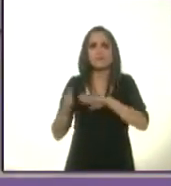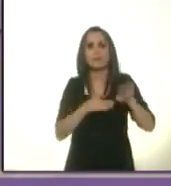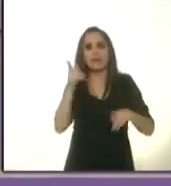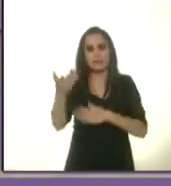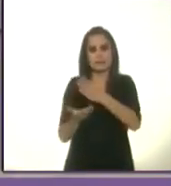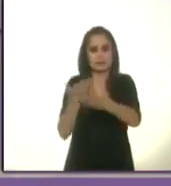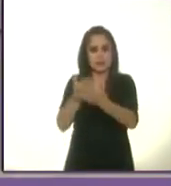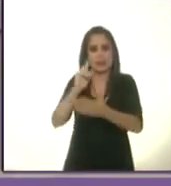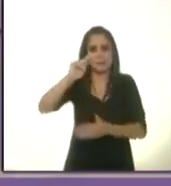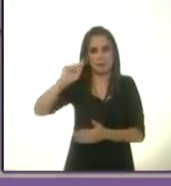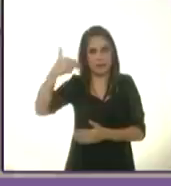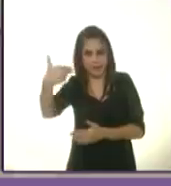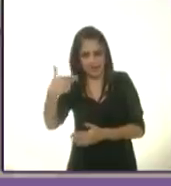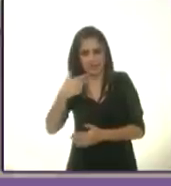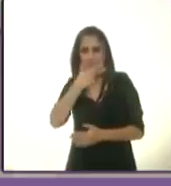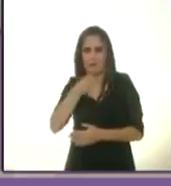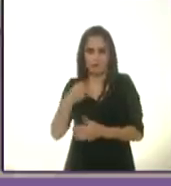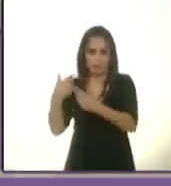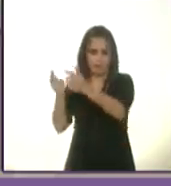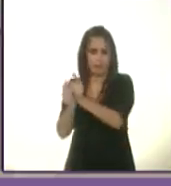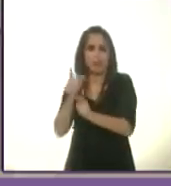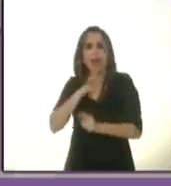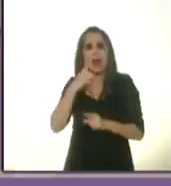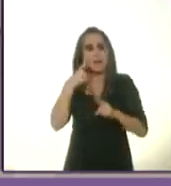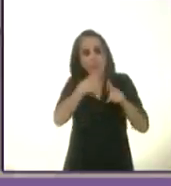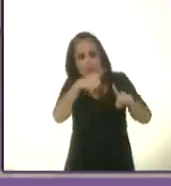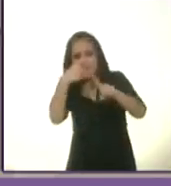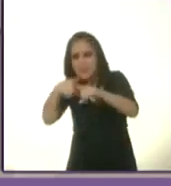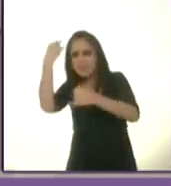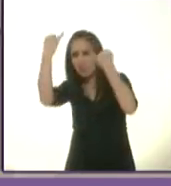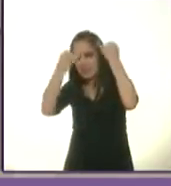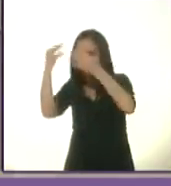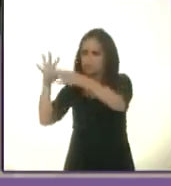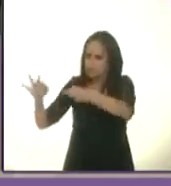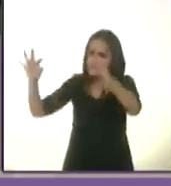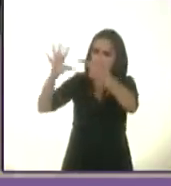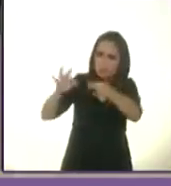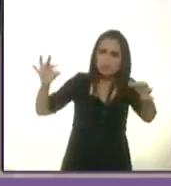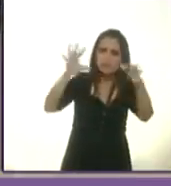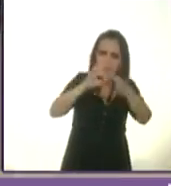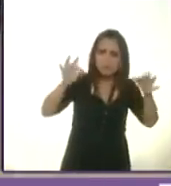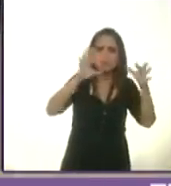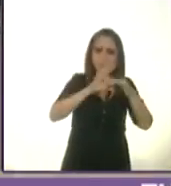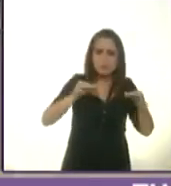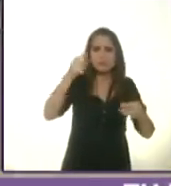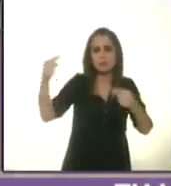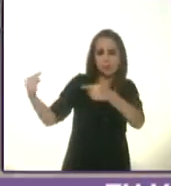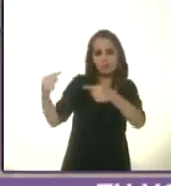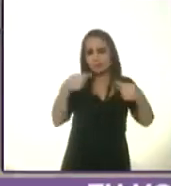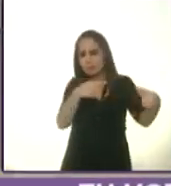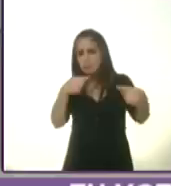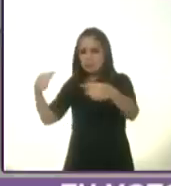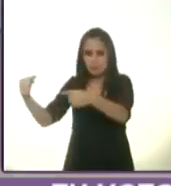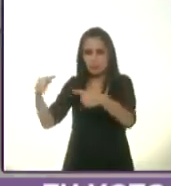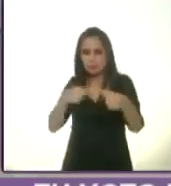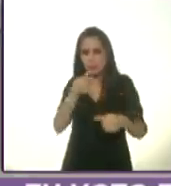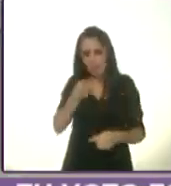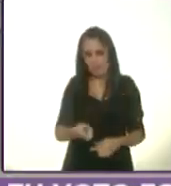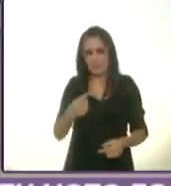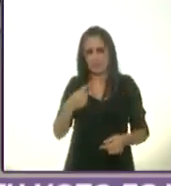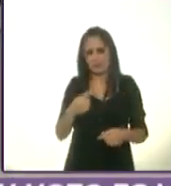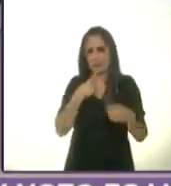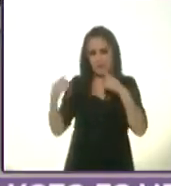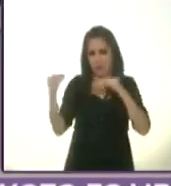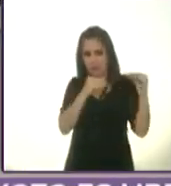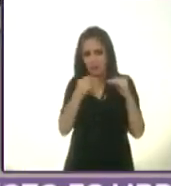humanista veo que hay pues diversidad de ideas por llamarlo de alguna forma si no es que contra punteadas únicamente en este debate por lo que